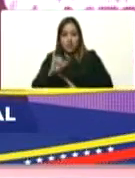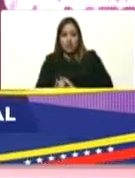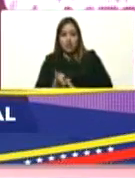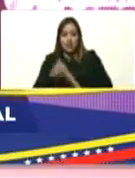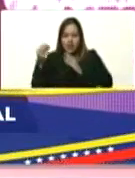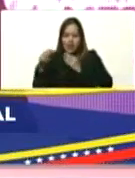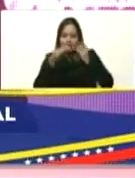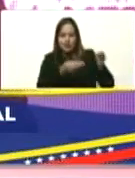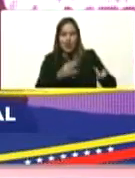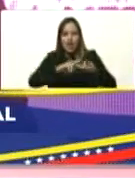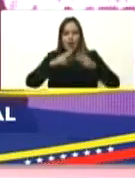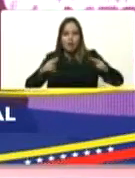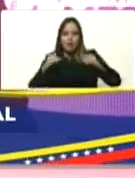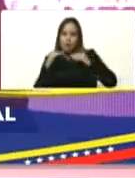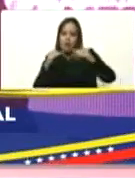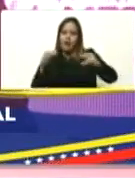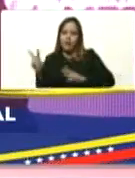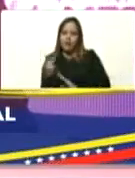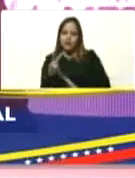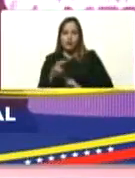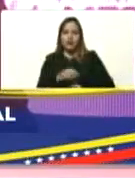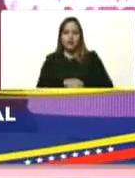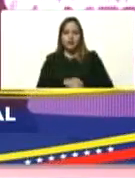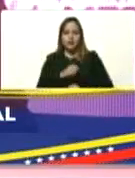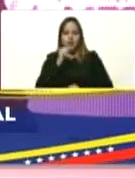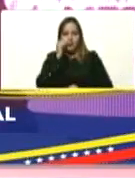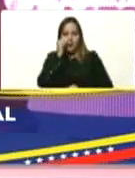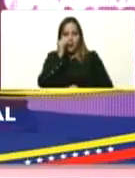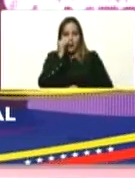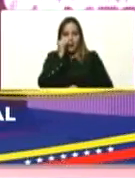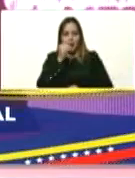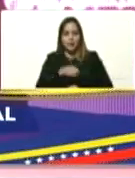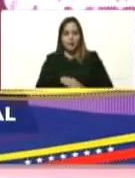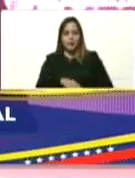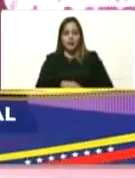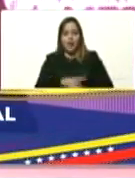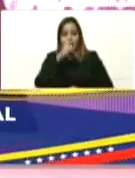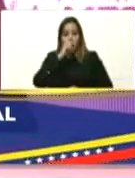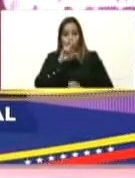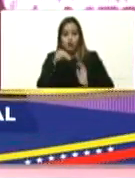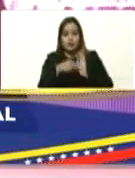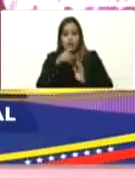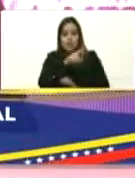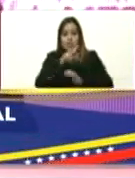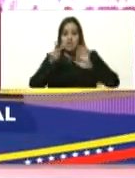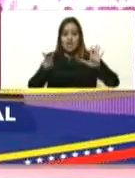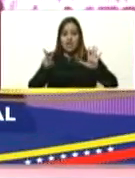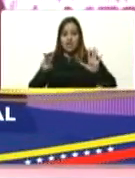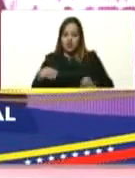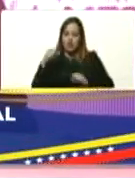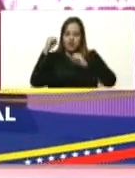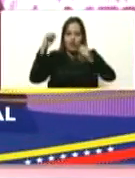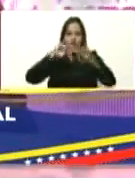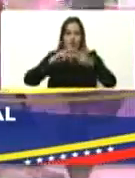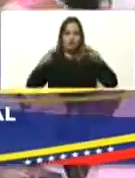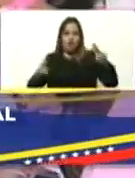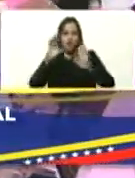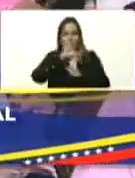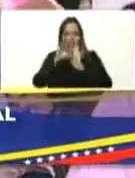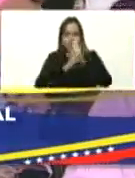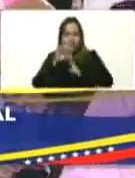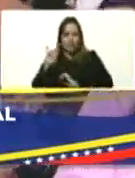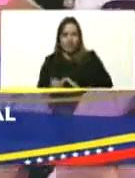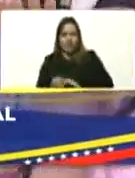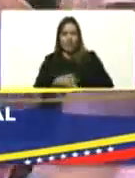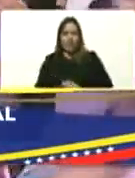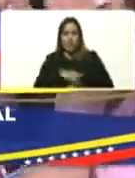trajo la paz a Venezuela. En el año 2017 triunfó la paz con la constituyente